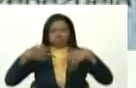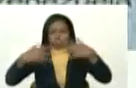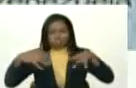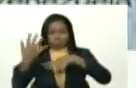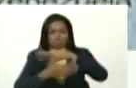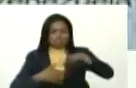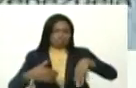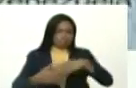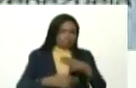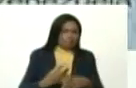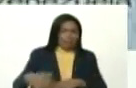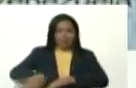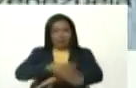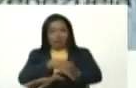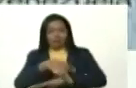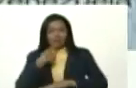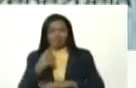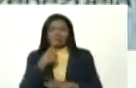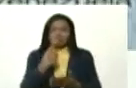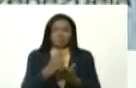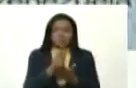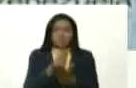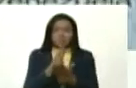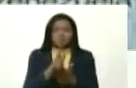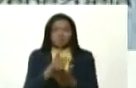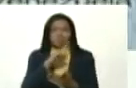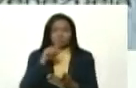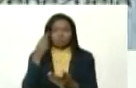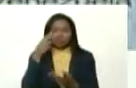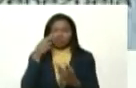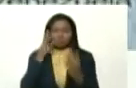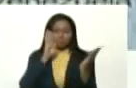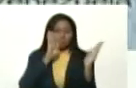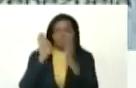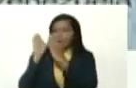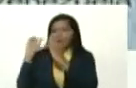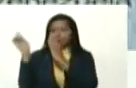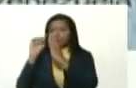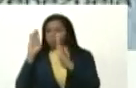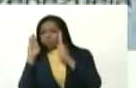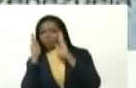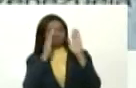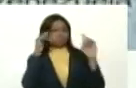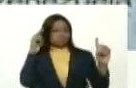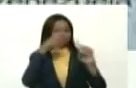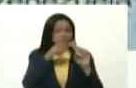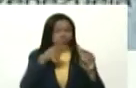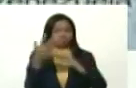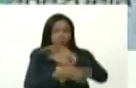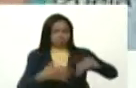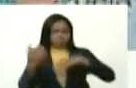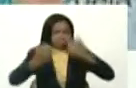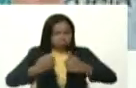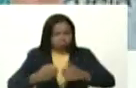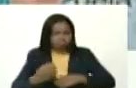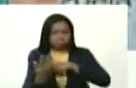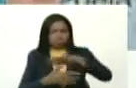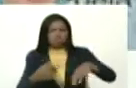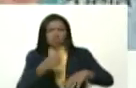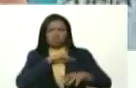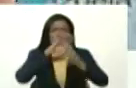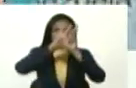Y como yo siempre digo, no nos dejemos distraer. Guarimba, bueno, la guarimba la